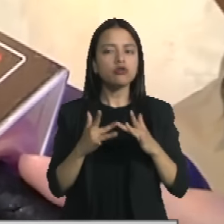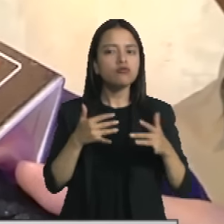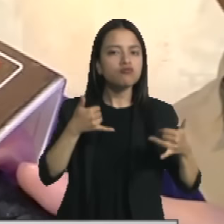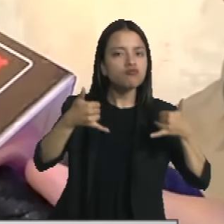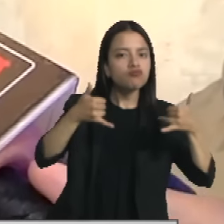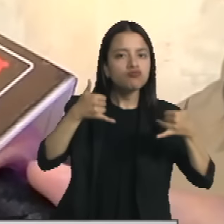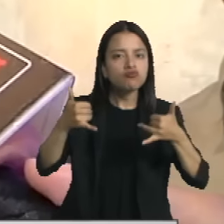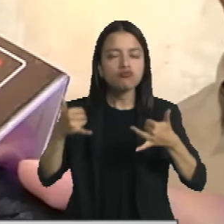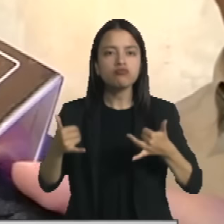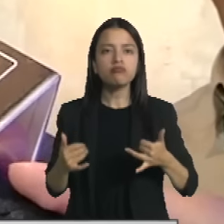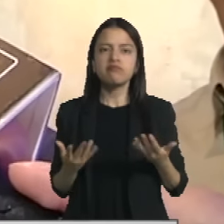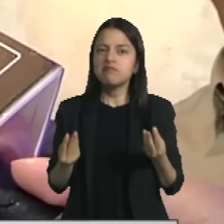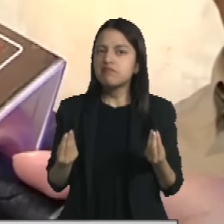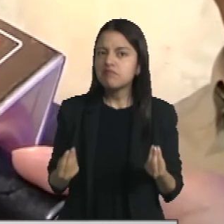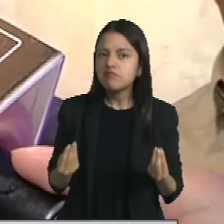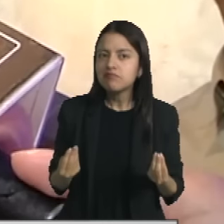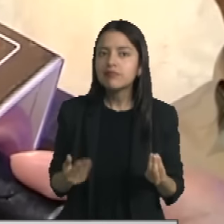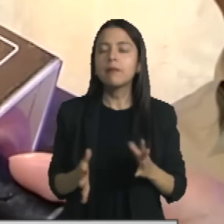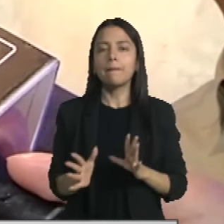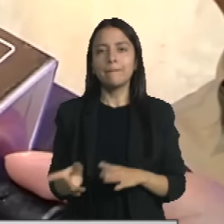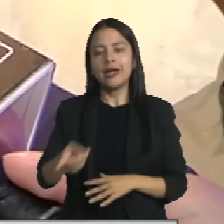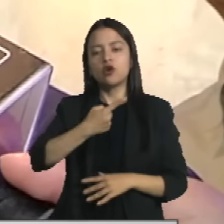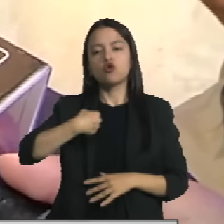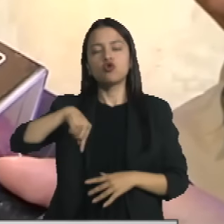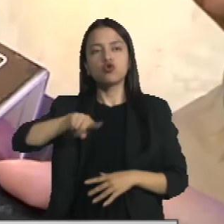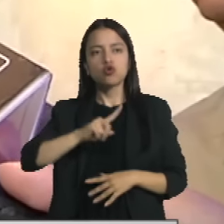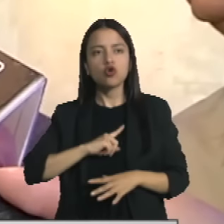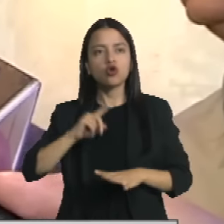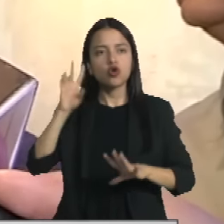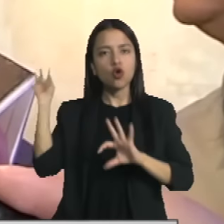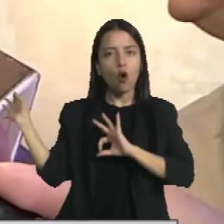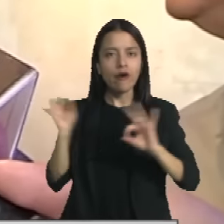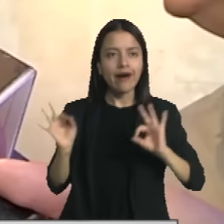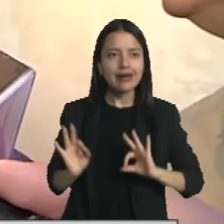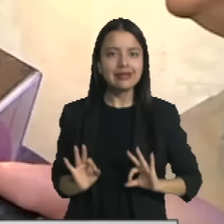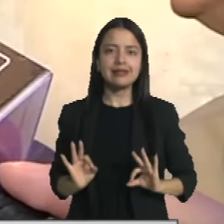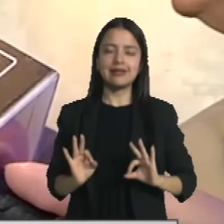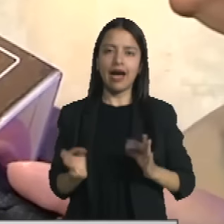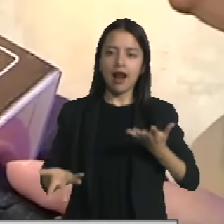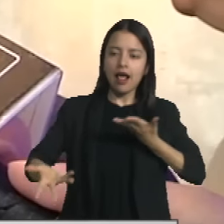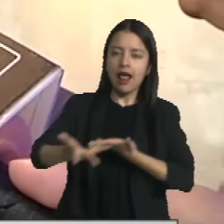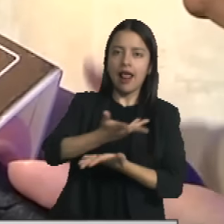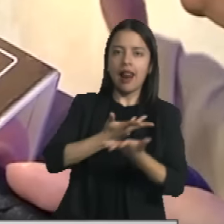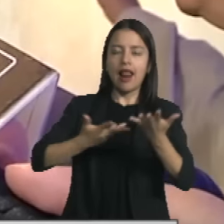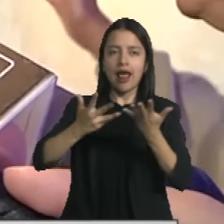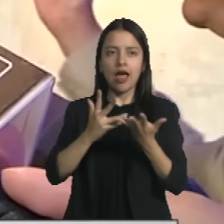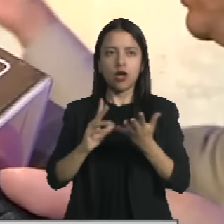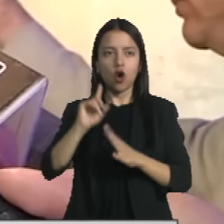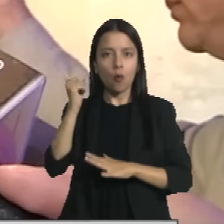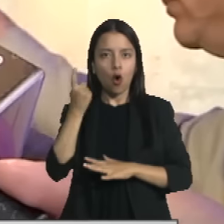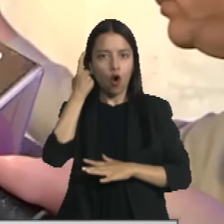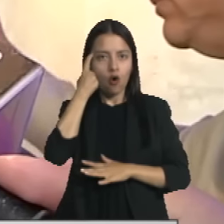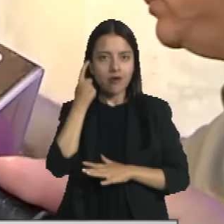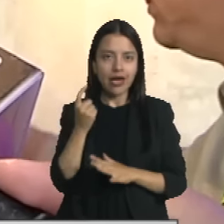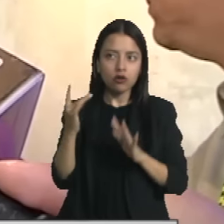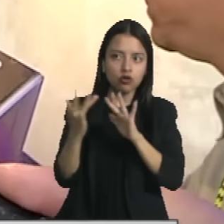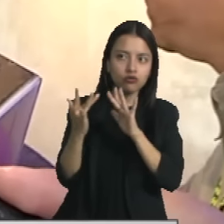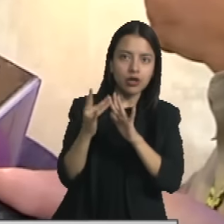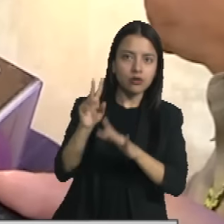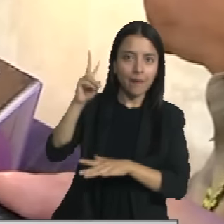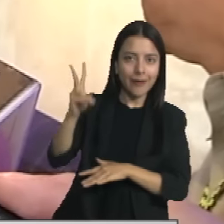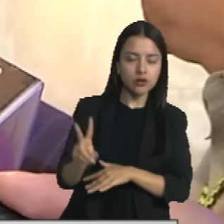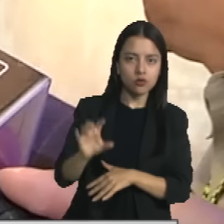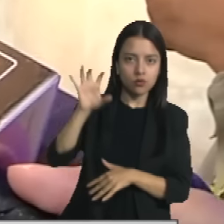en el país, para asimismo tener una interacción con el gobierno, obviamente, y con el oficialismo,